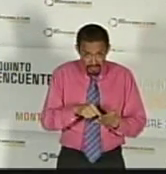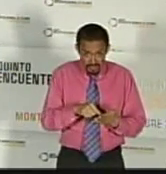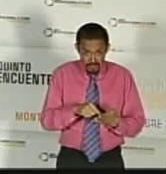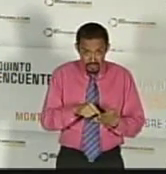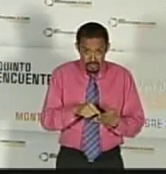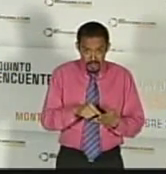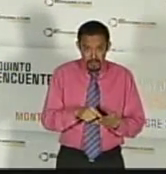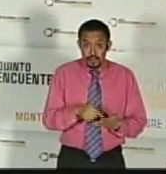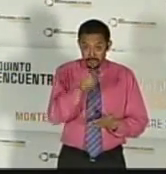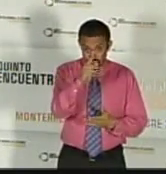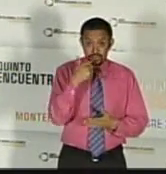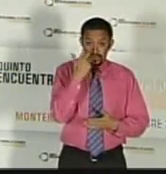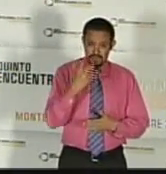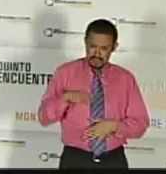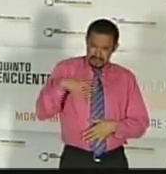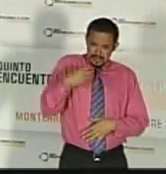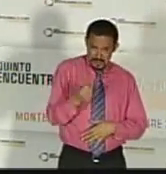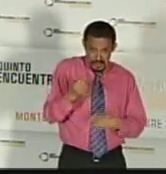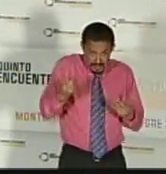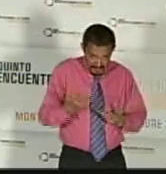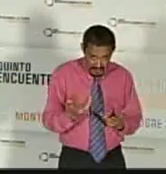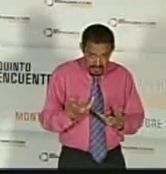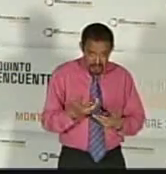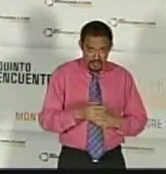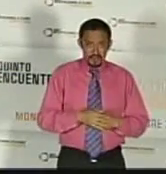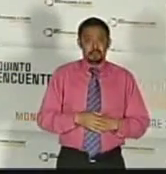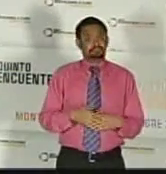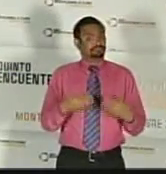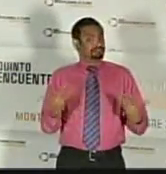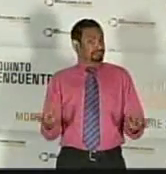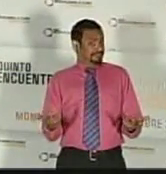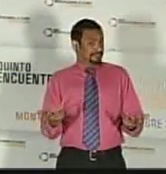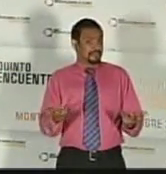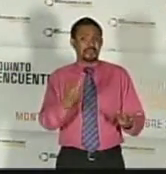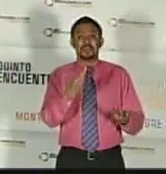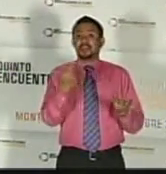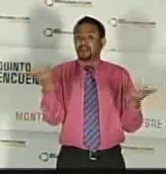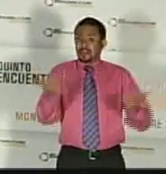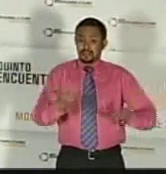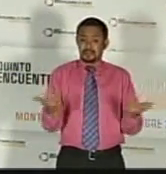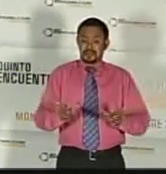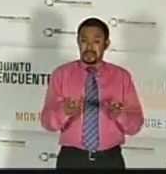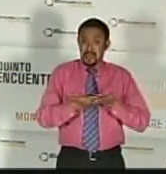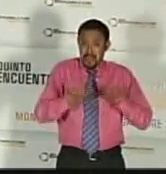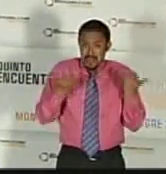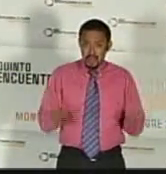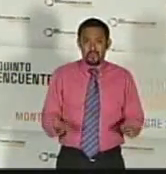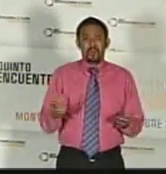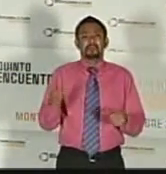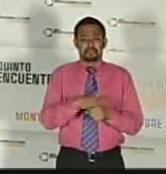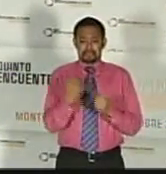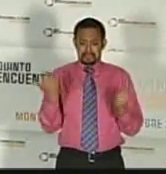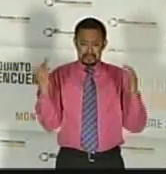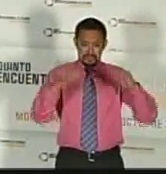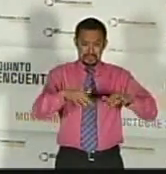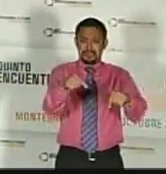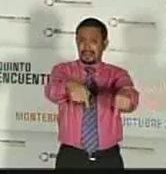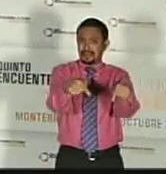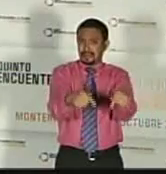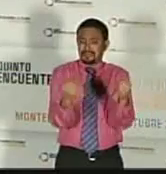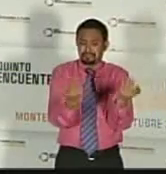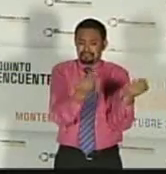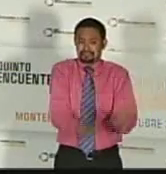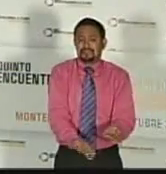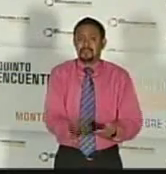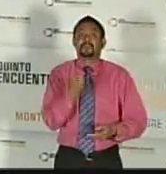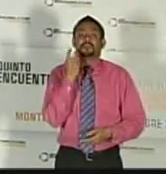¿Quieren intentarlo? ¿Qué más debemos de estar haciendo? ¿Por qué estamos aquí? Por eso es tan importante y